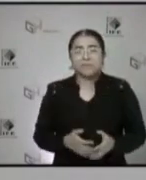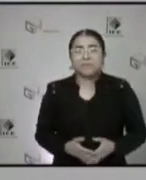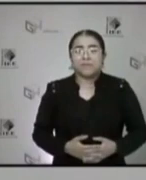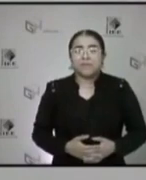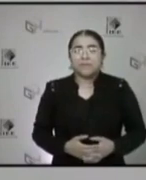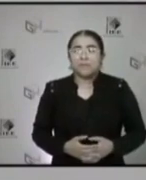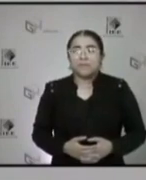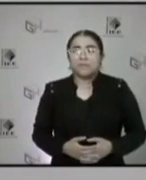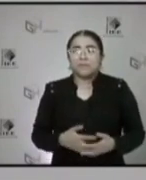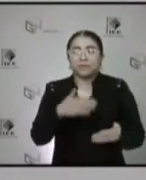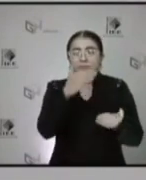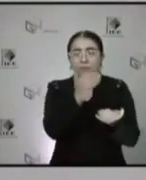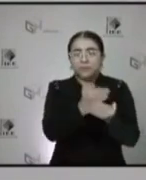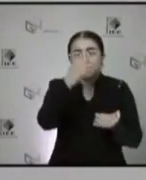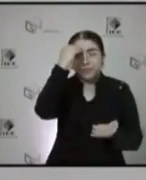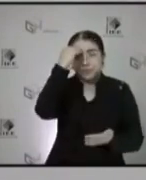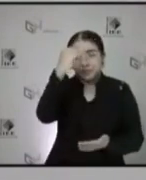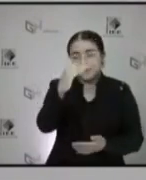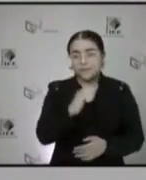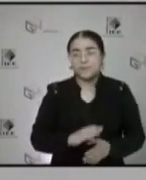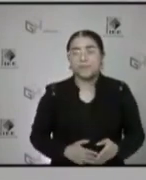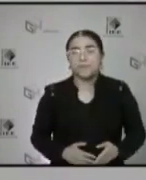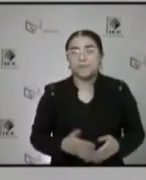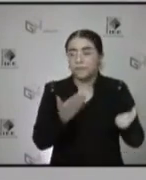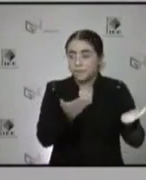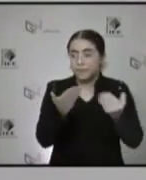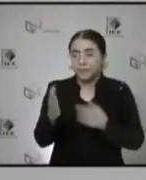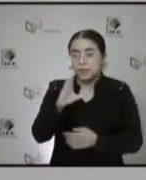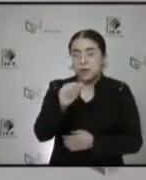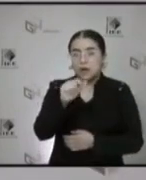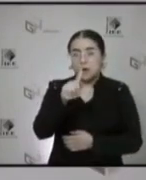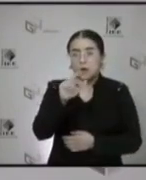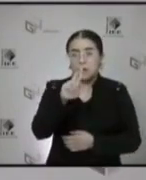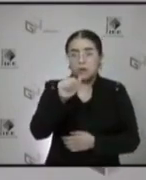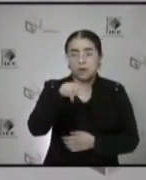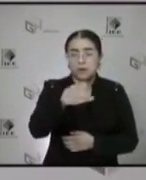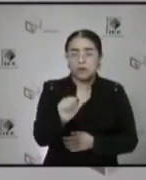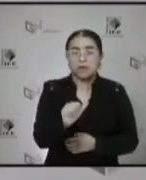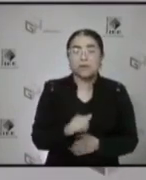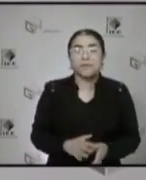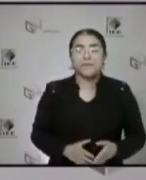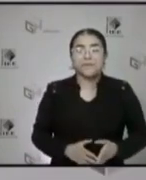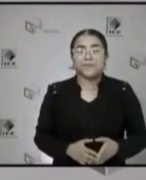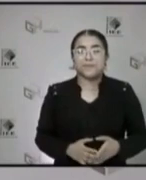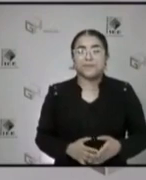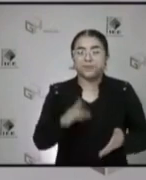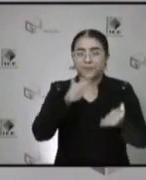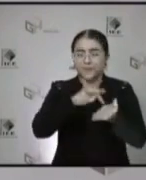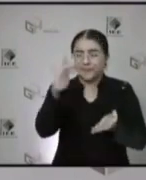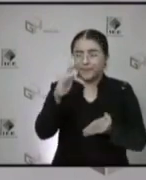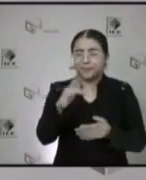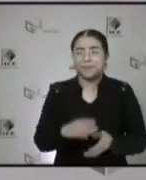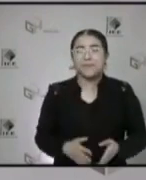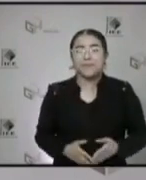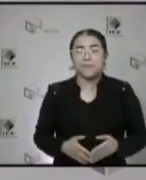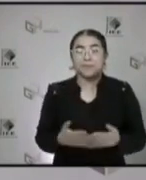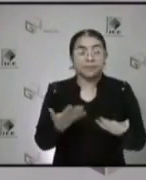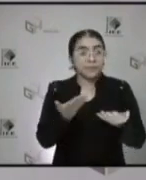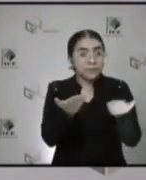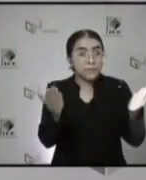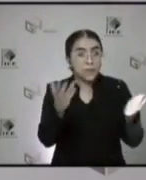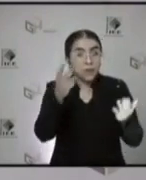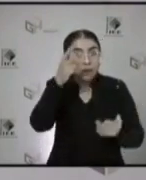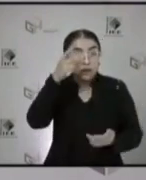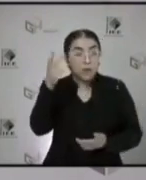Gracias. Es el turno de la candidata Carolina Vigiano. Gracias, Pamela. Queridas